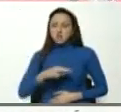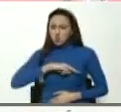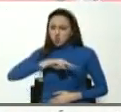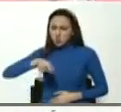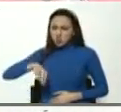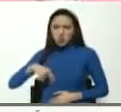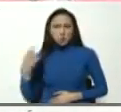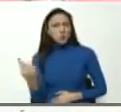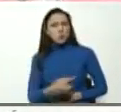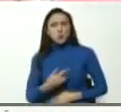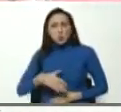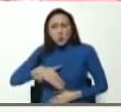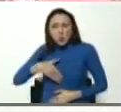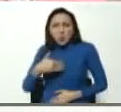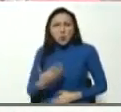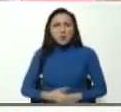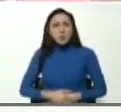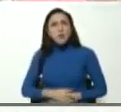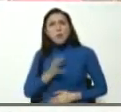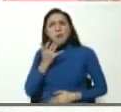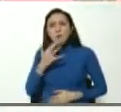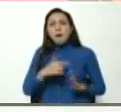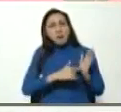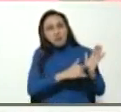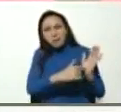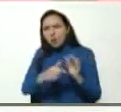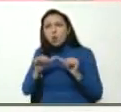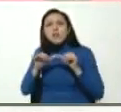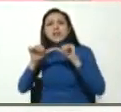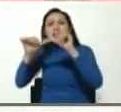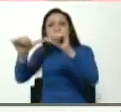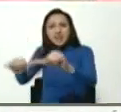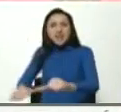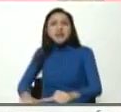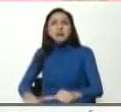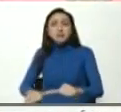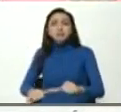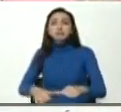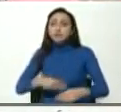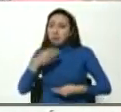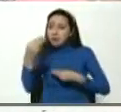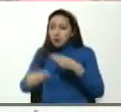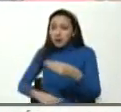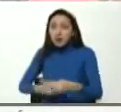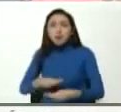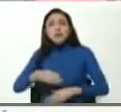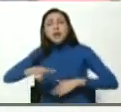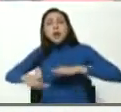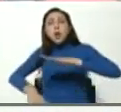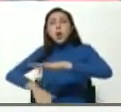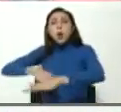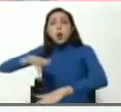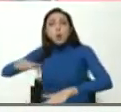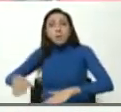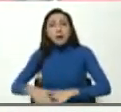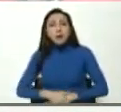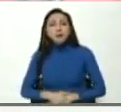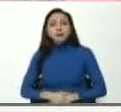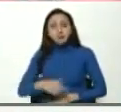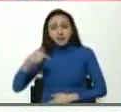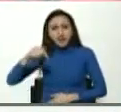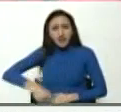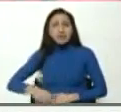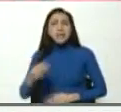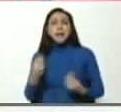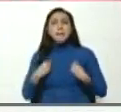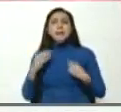a reafirmarnos en su ejemplo y en su ser para seguir dando los pasos que nos toca en esta vida a